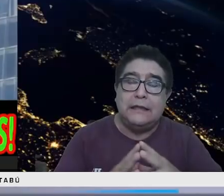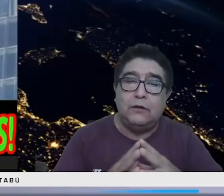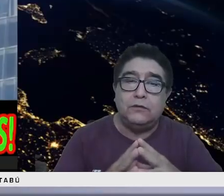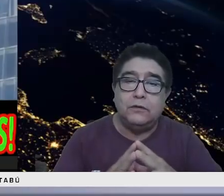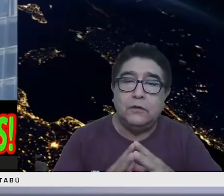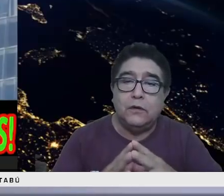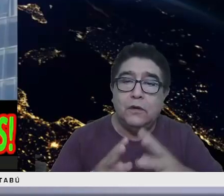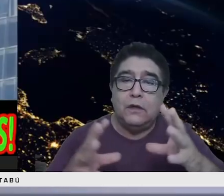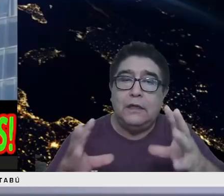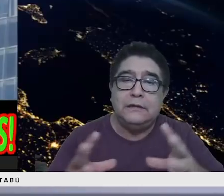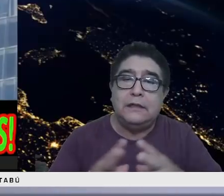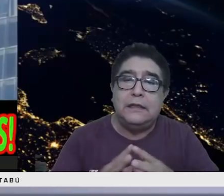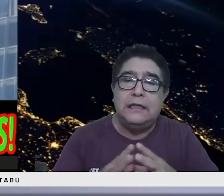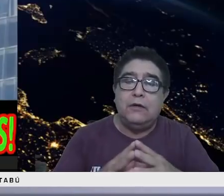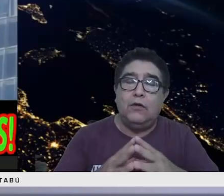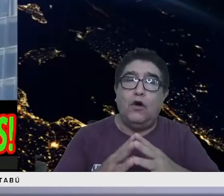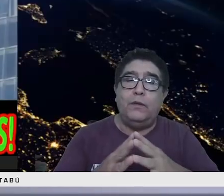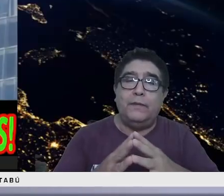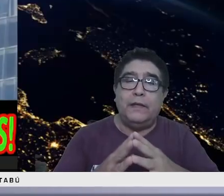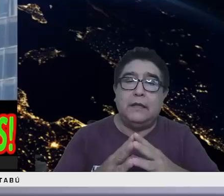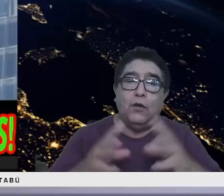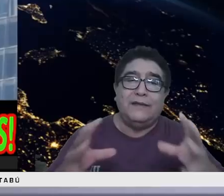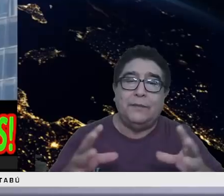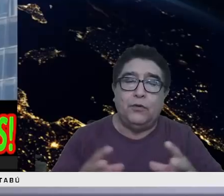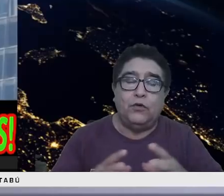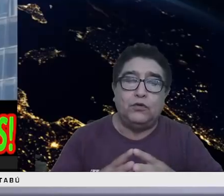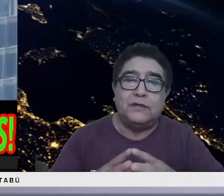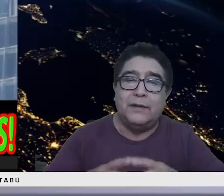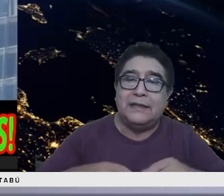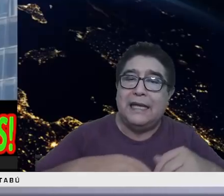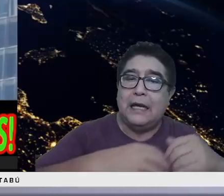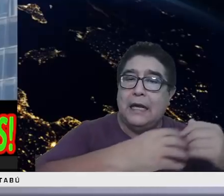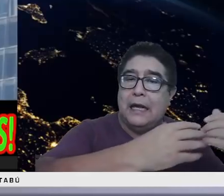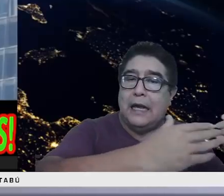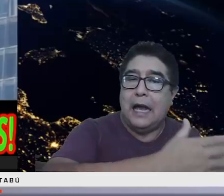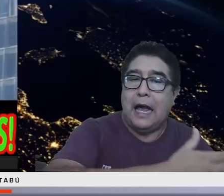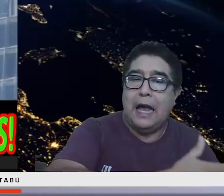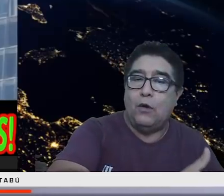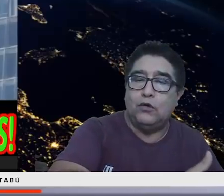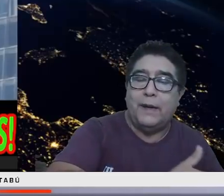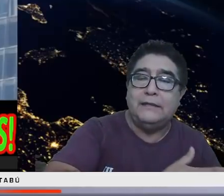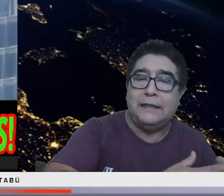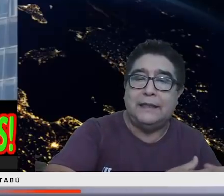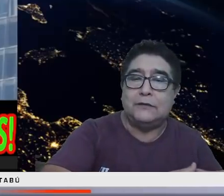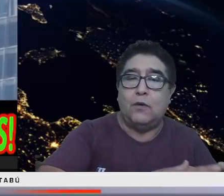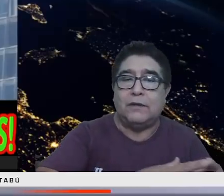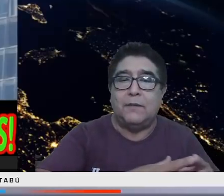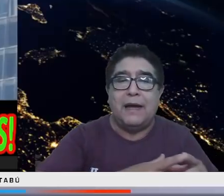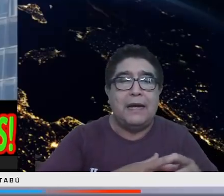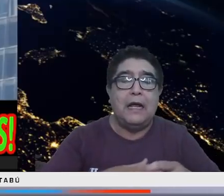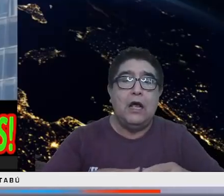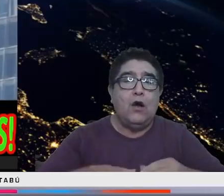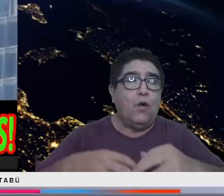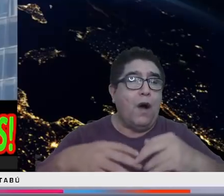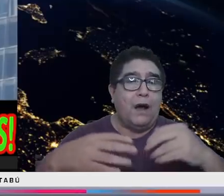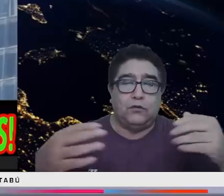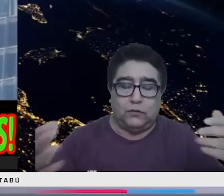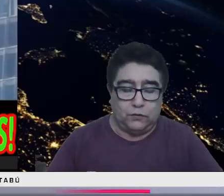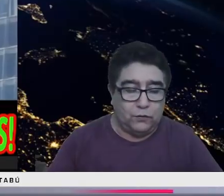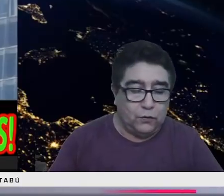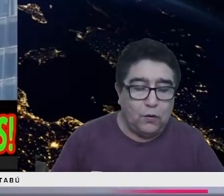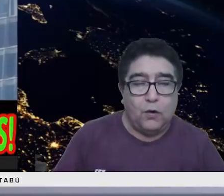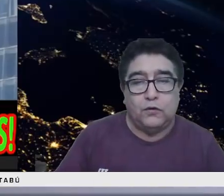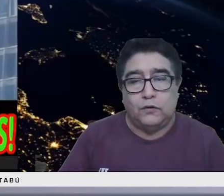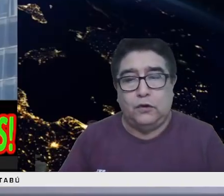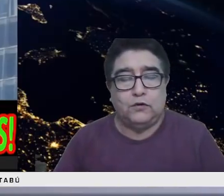Clandestinos Y este dinero Obviamente O este producto Se vendía A otro país En este caso A Guatemala O a